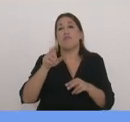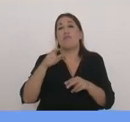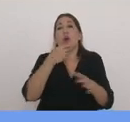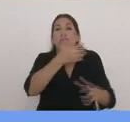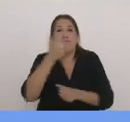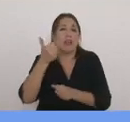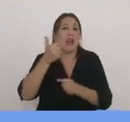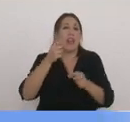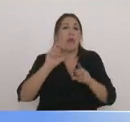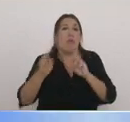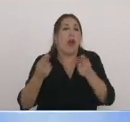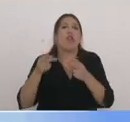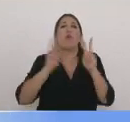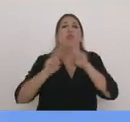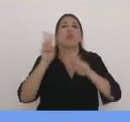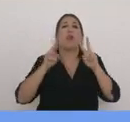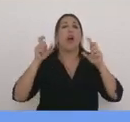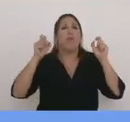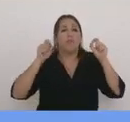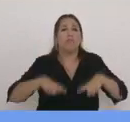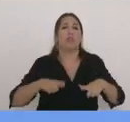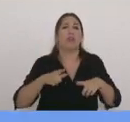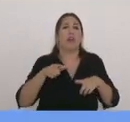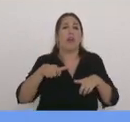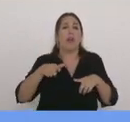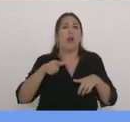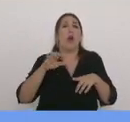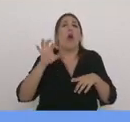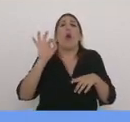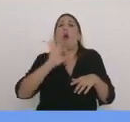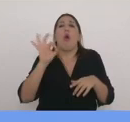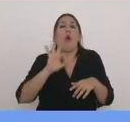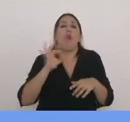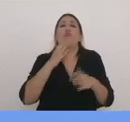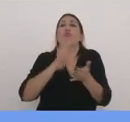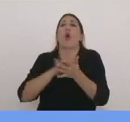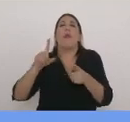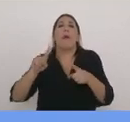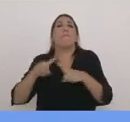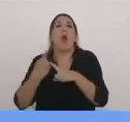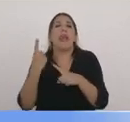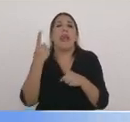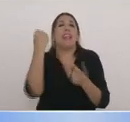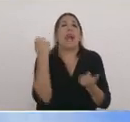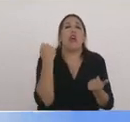sus cuerpos, o sobre el territorio, o sobre la política y la